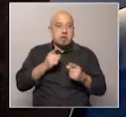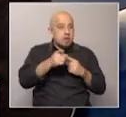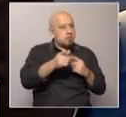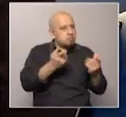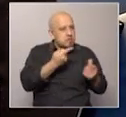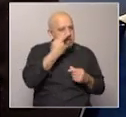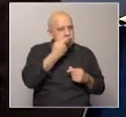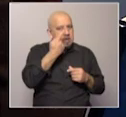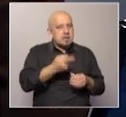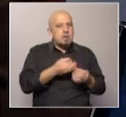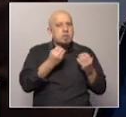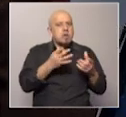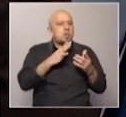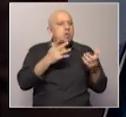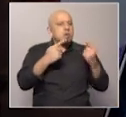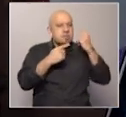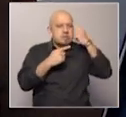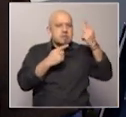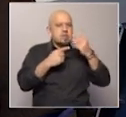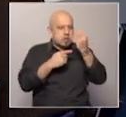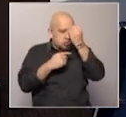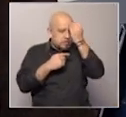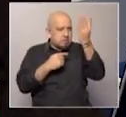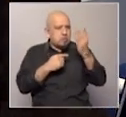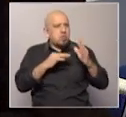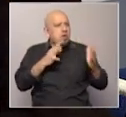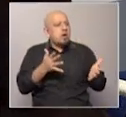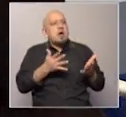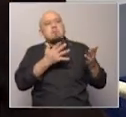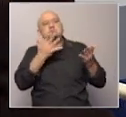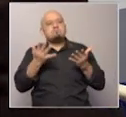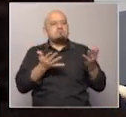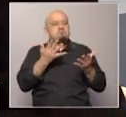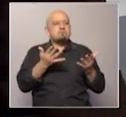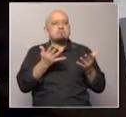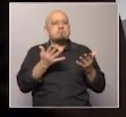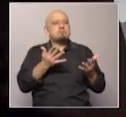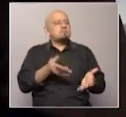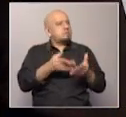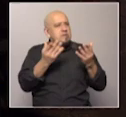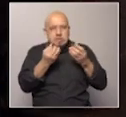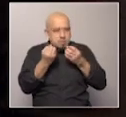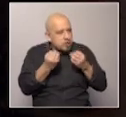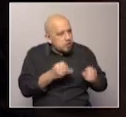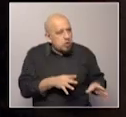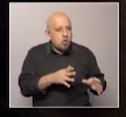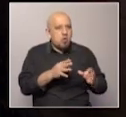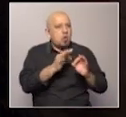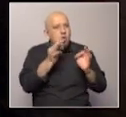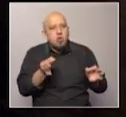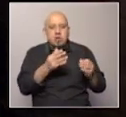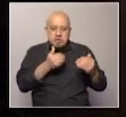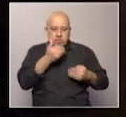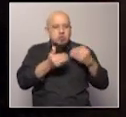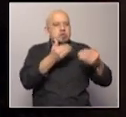interesante porque como hay que interpretar ese concepto como que aquello de alguna manera se perdió o que ese proceso